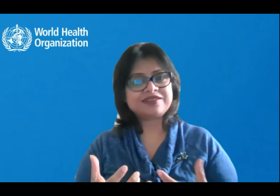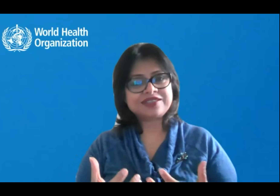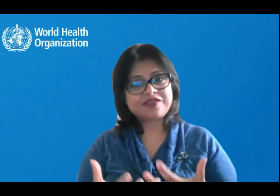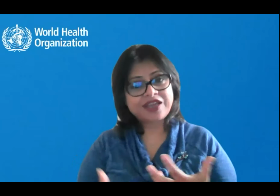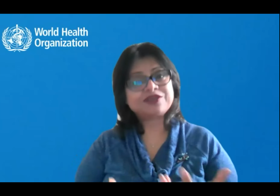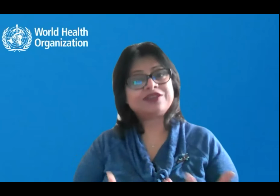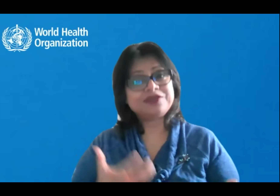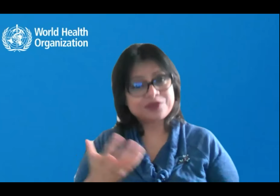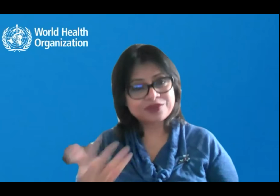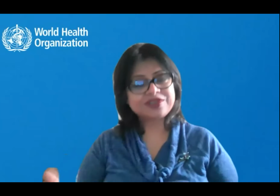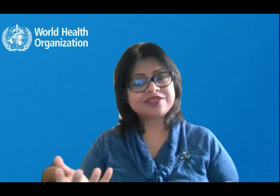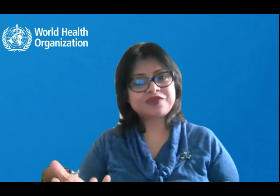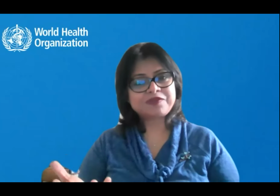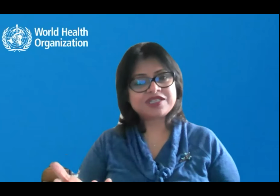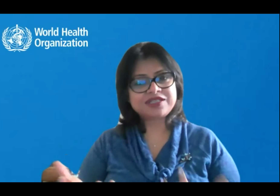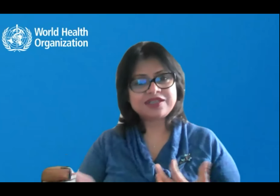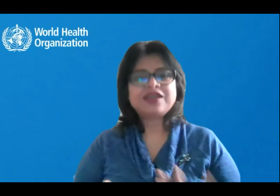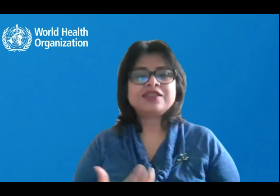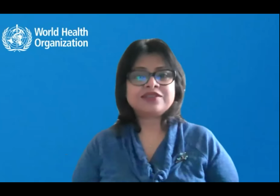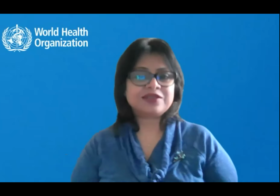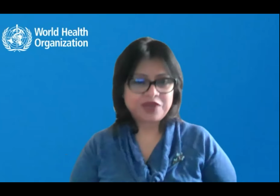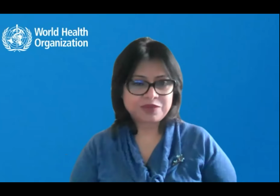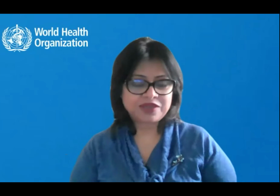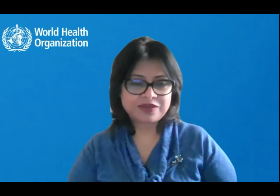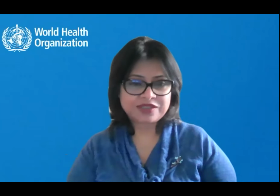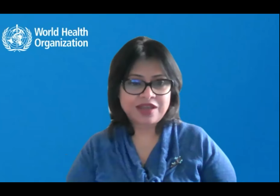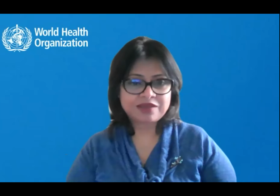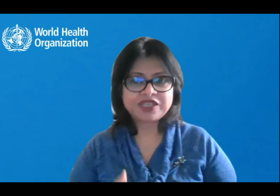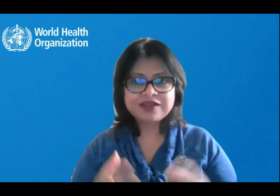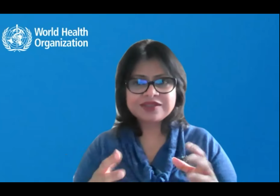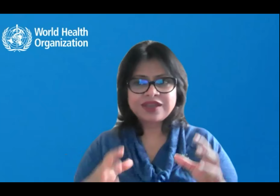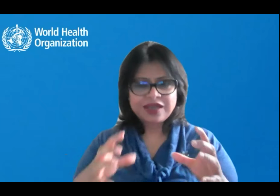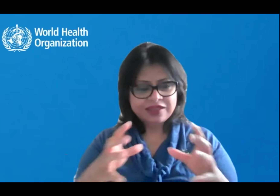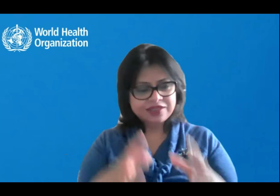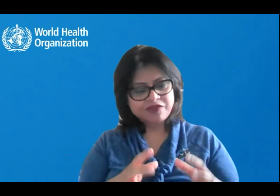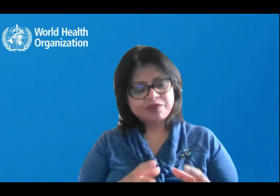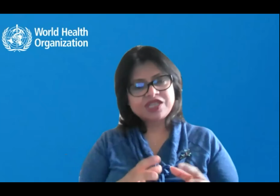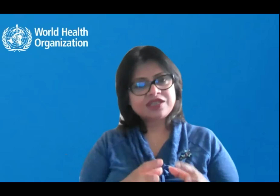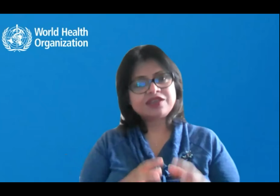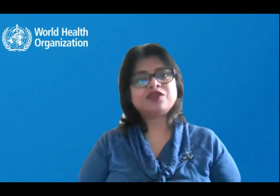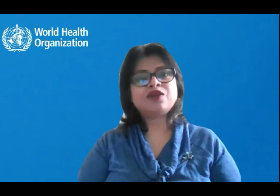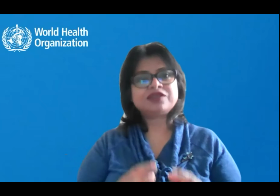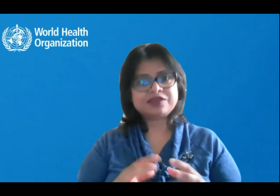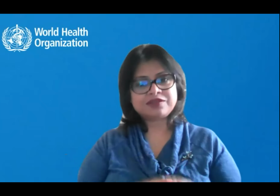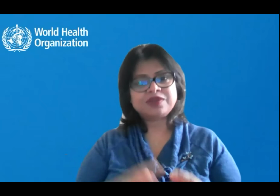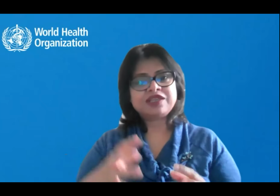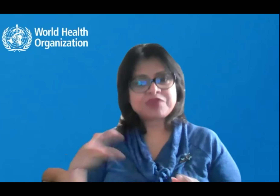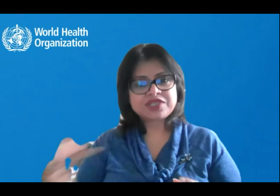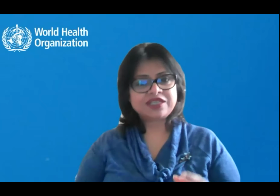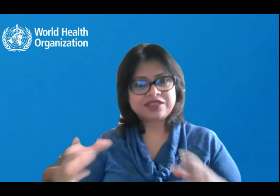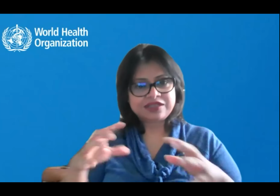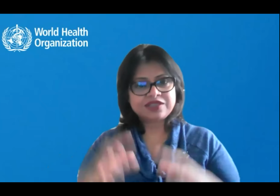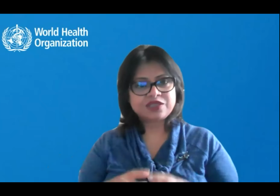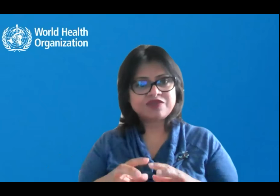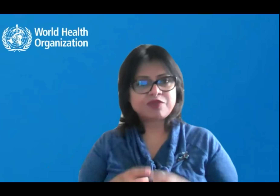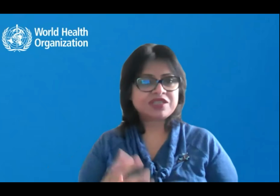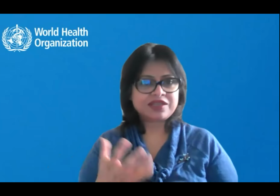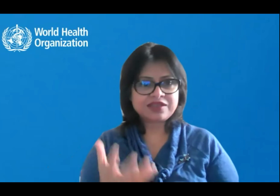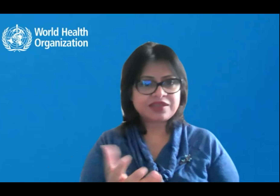a los países para ver cuántos países habían usado esta información, acá es donde nos atascamos porque